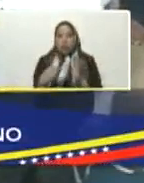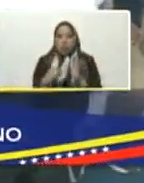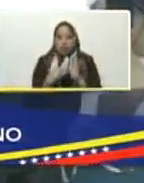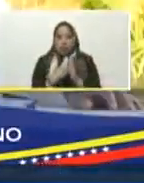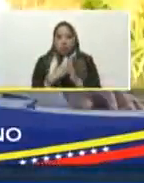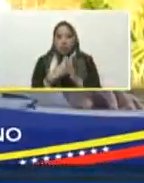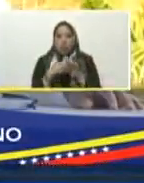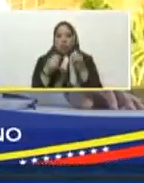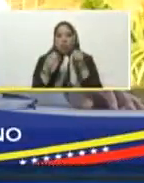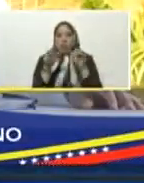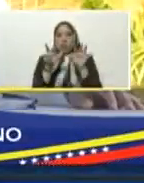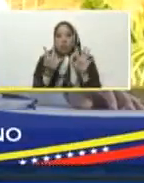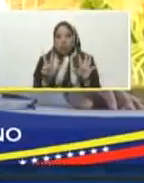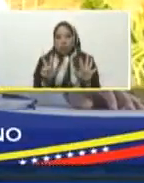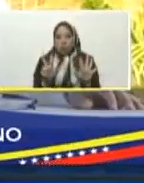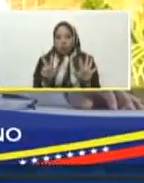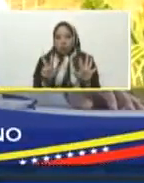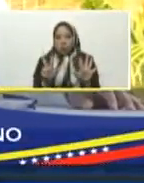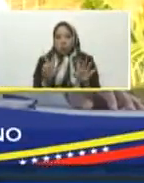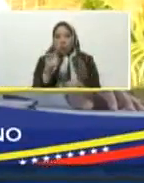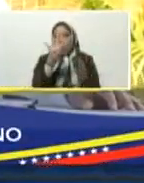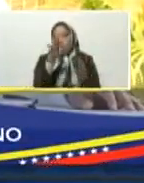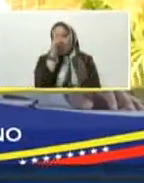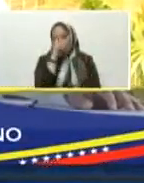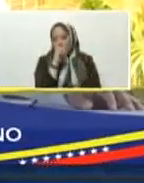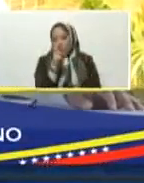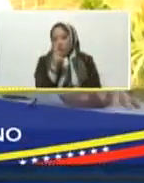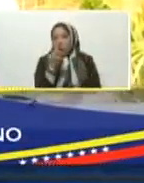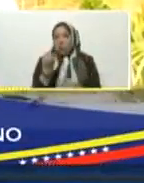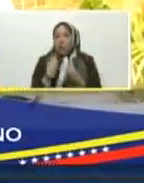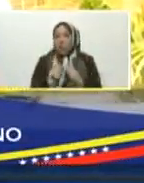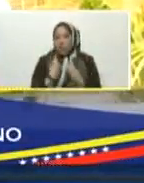2018. 4 años aquí. Te tocó vivir